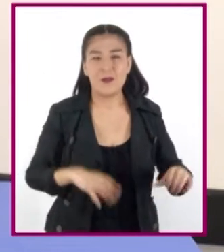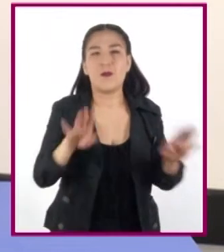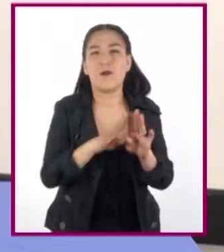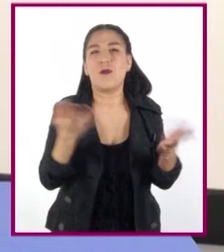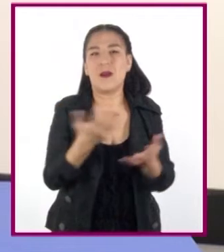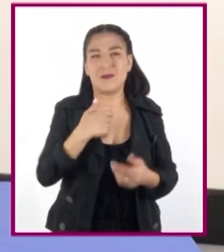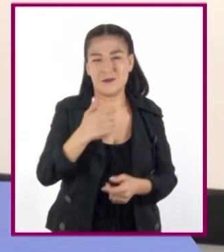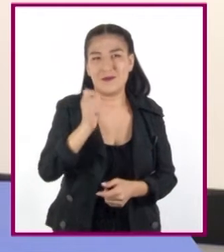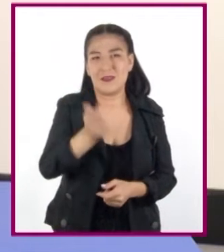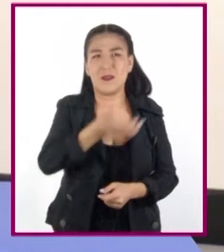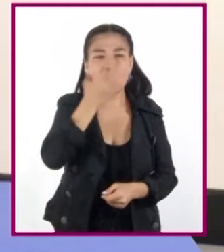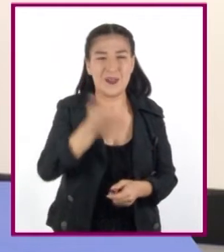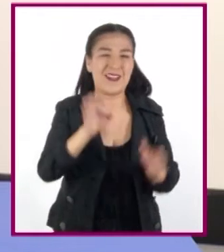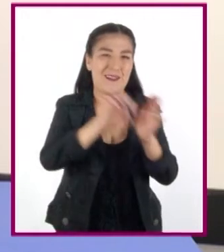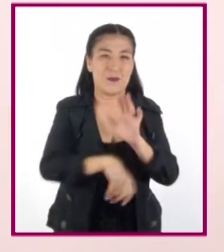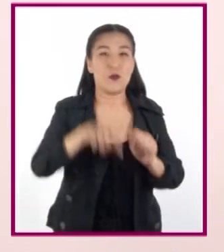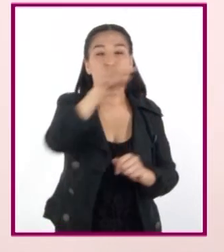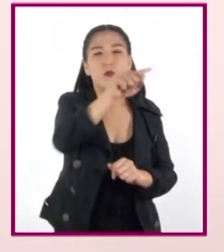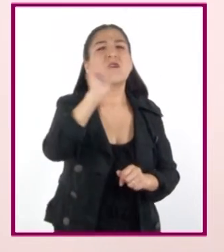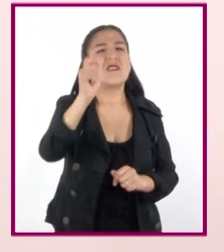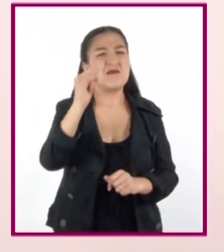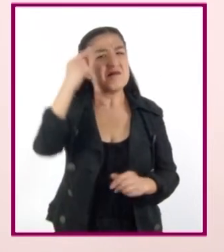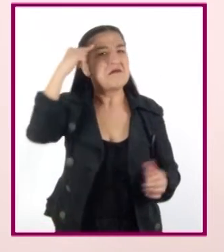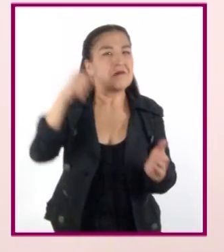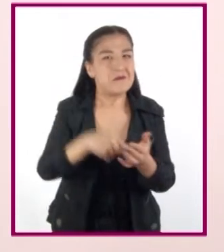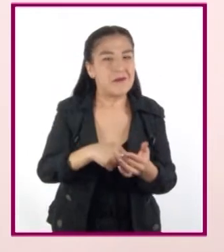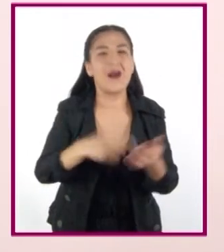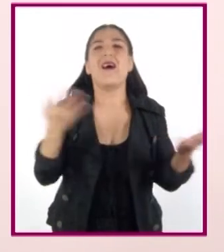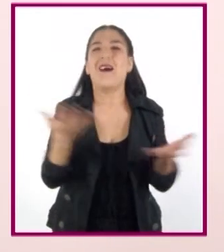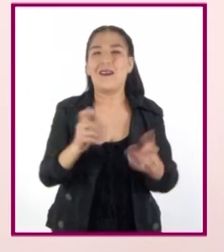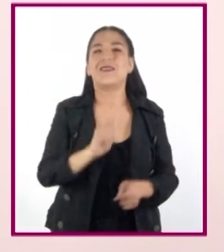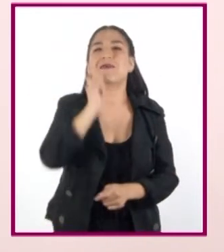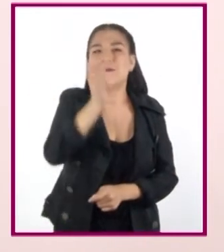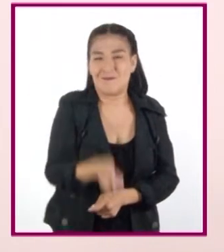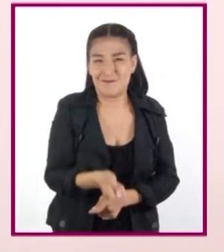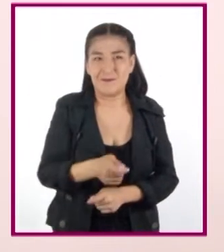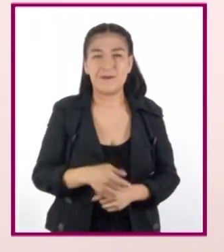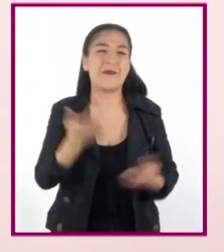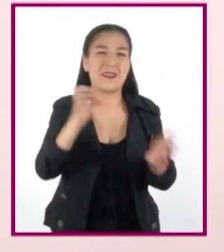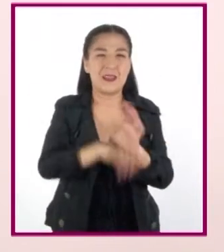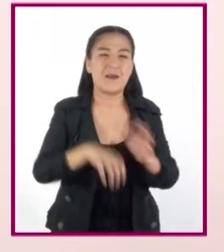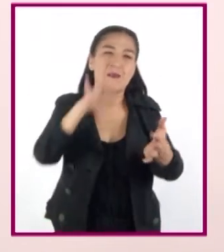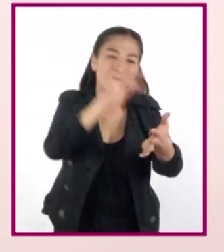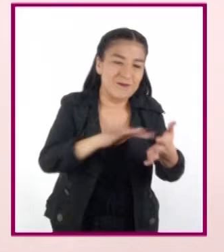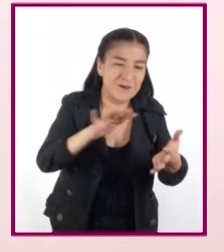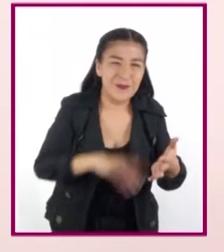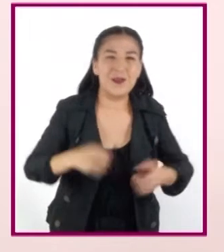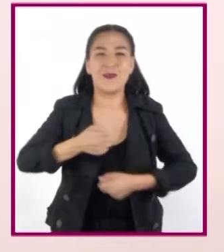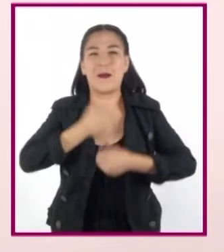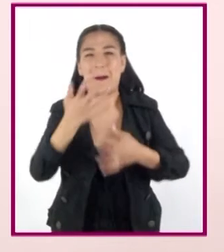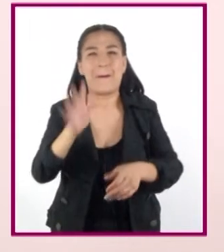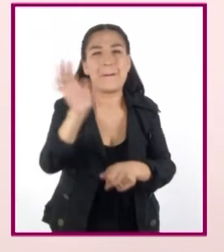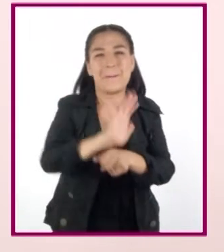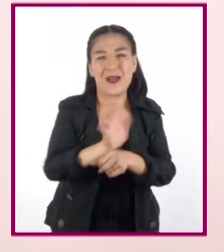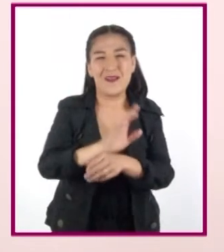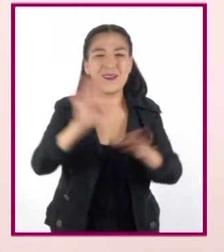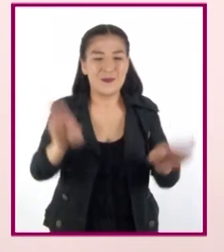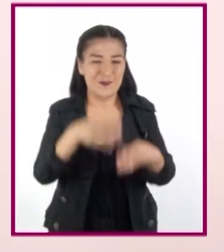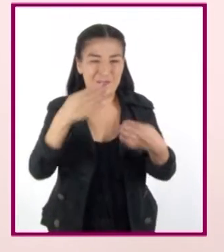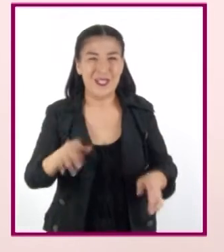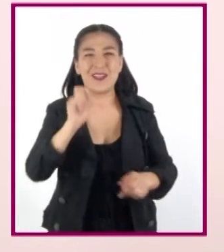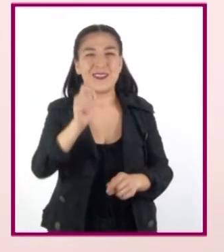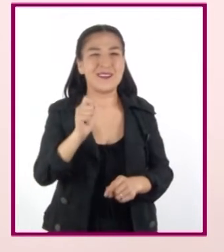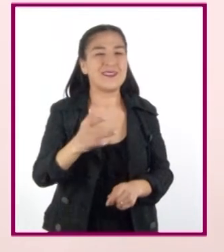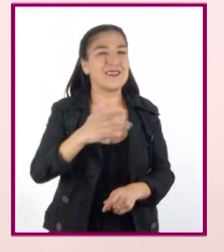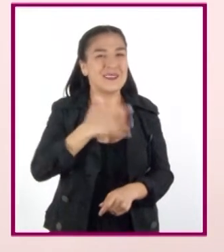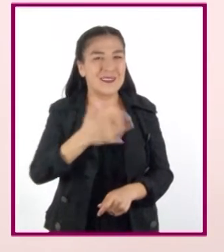decir, lo que crees, creas. Los cuentos, las películas que vemos, las canciones que escuchamos determinan